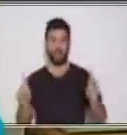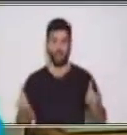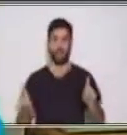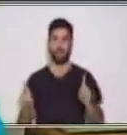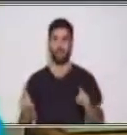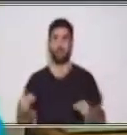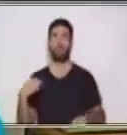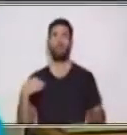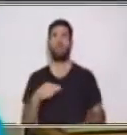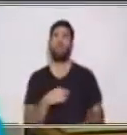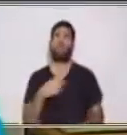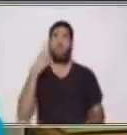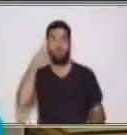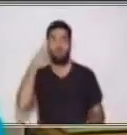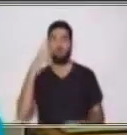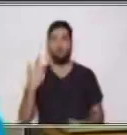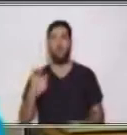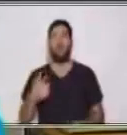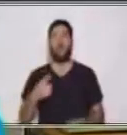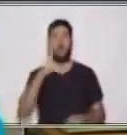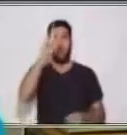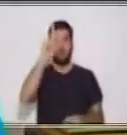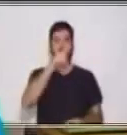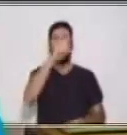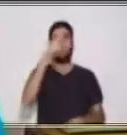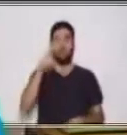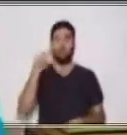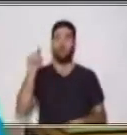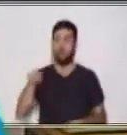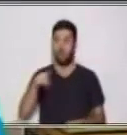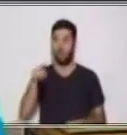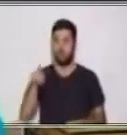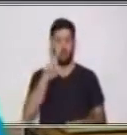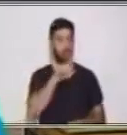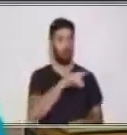utilizar las tres letras que estamos coincidiendo acá.